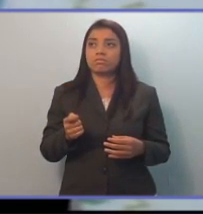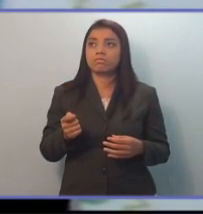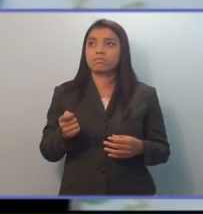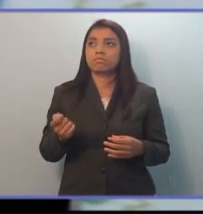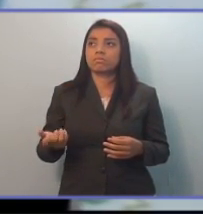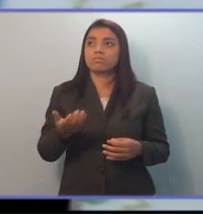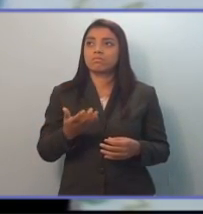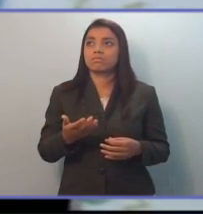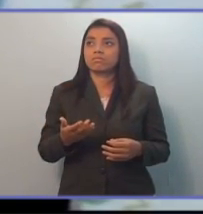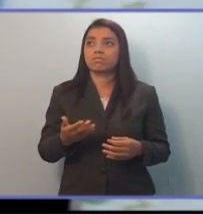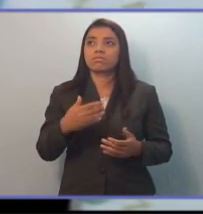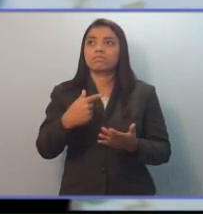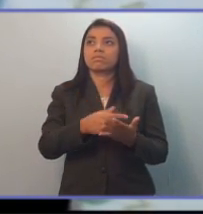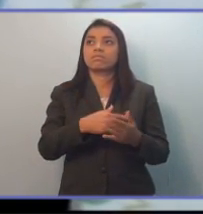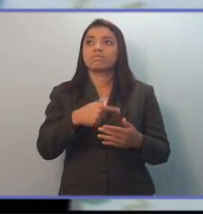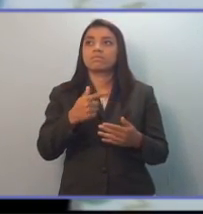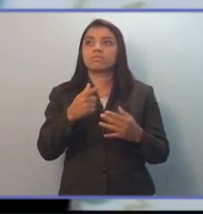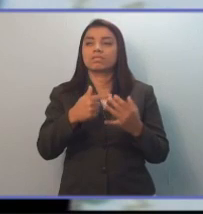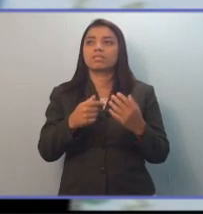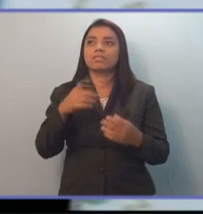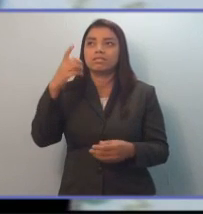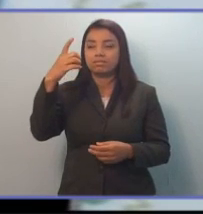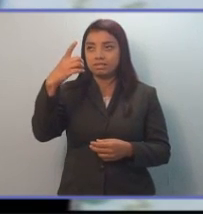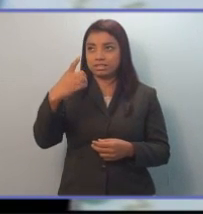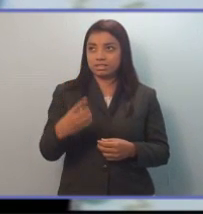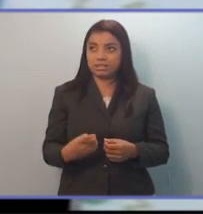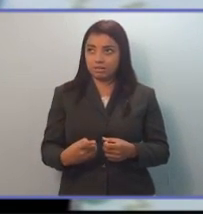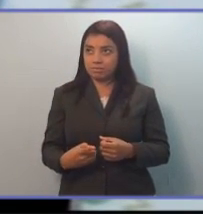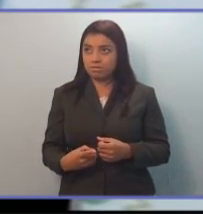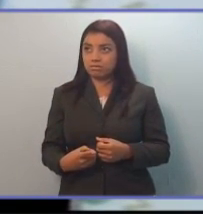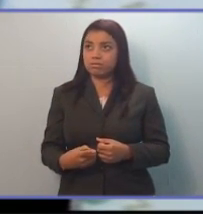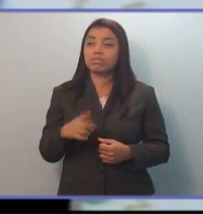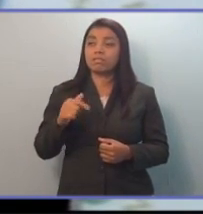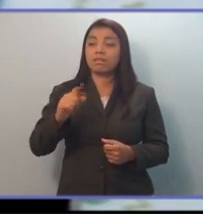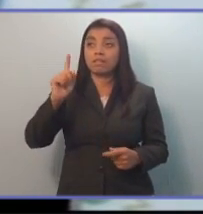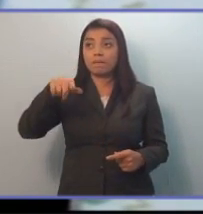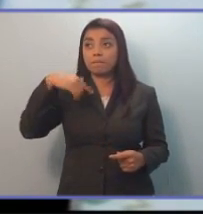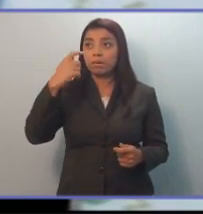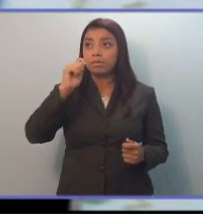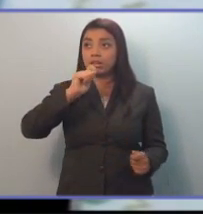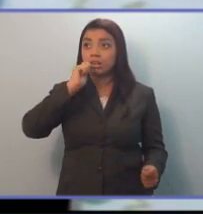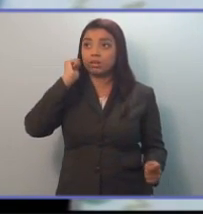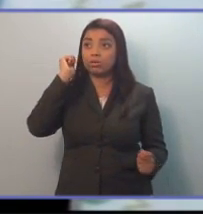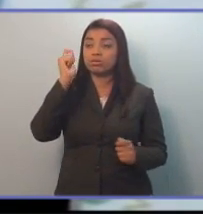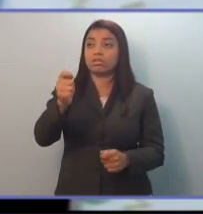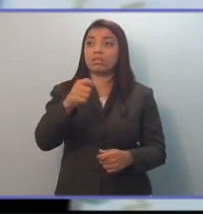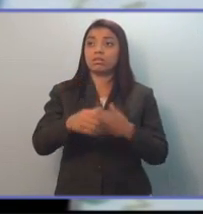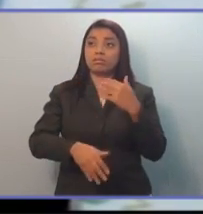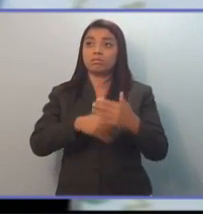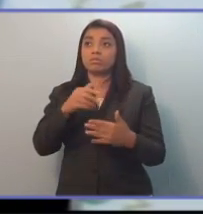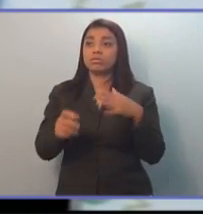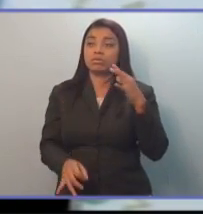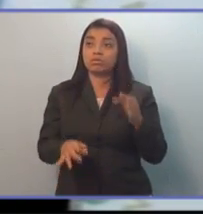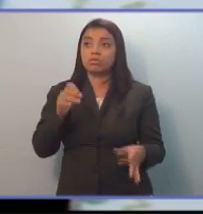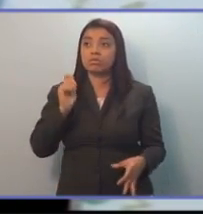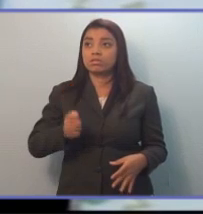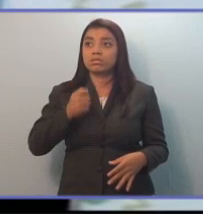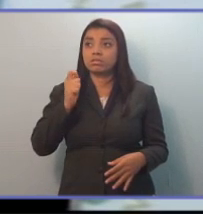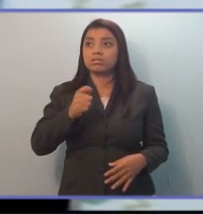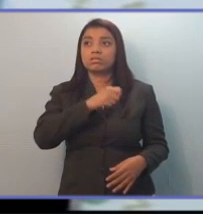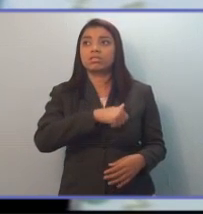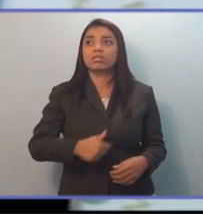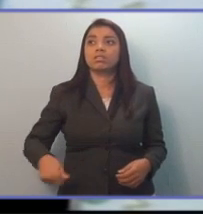cuando combate la indisciplina en el tribunal, va a ser denunciado en investigación judicial, en la fiscalía, en